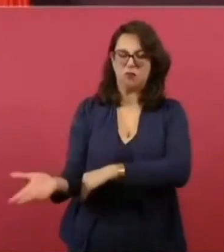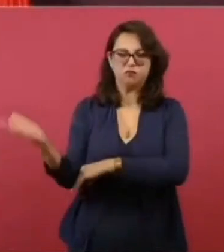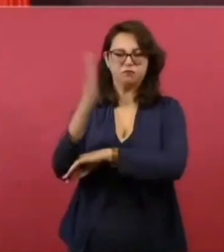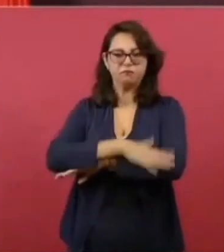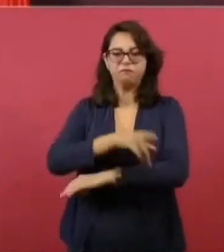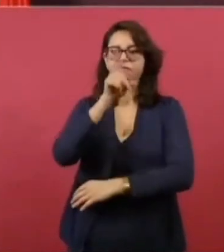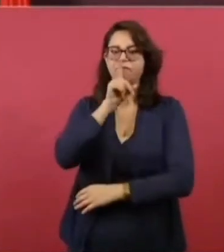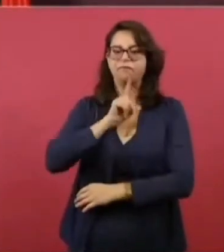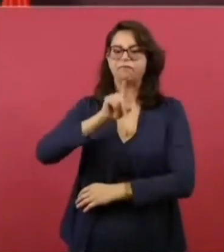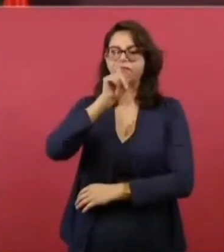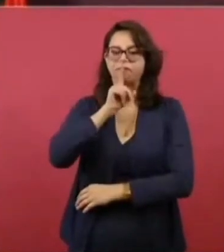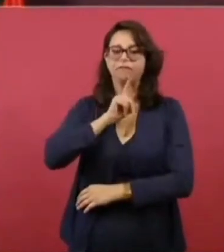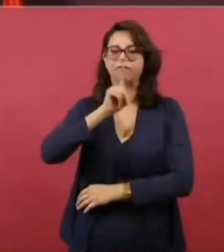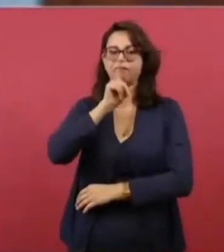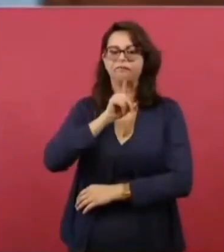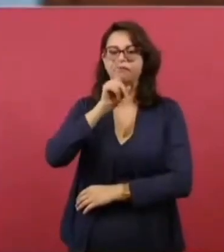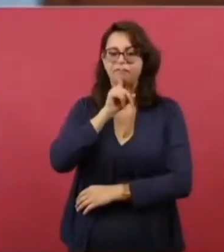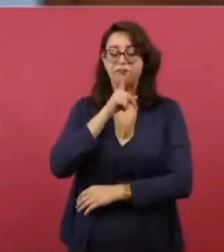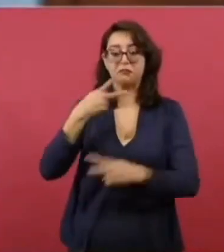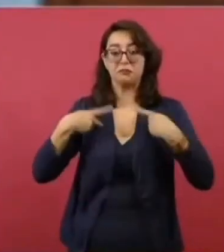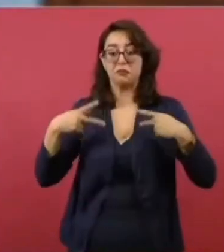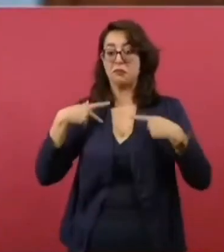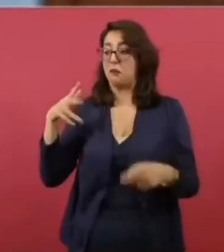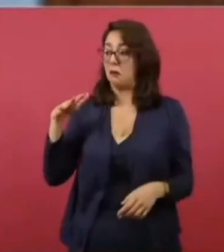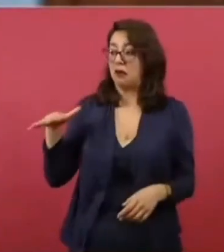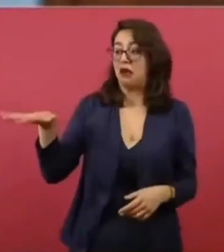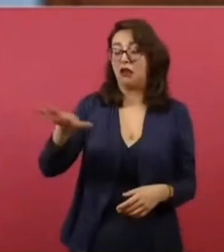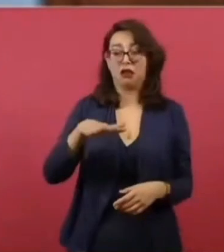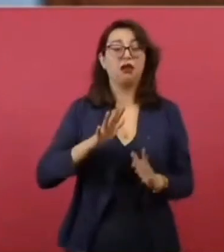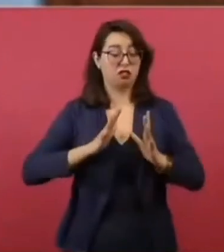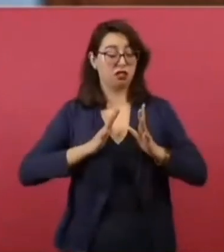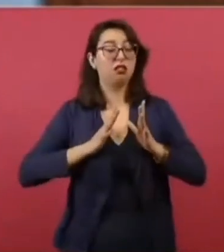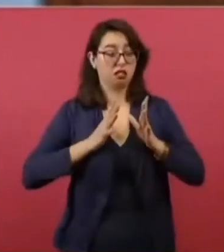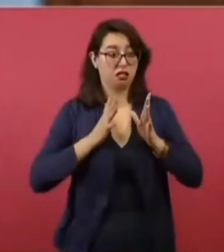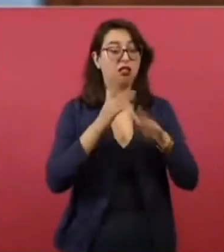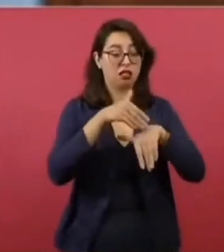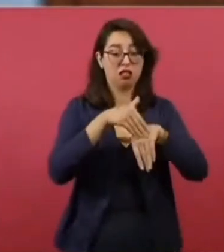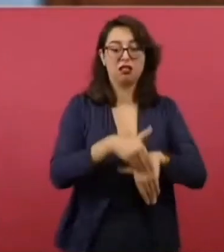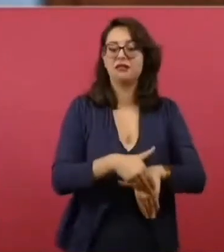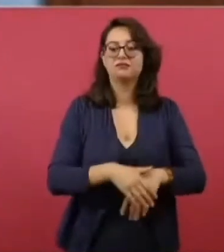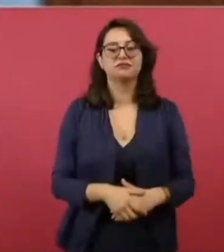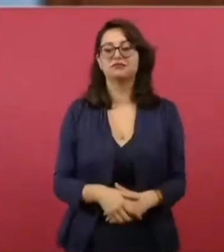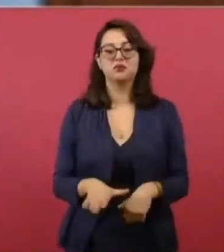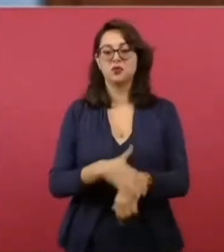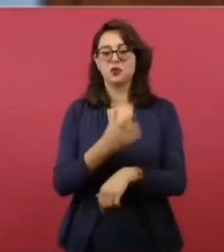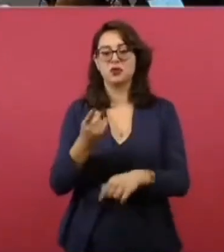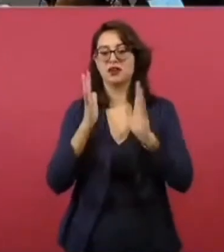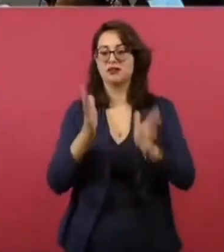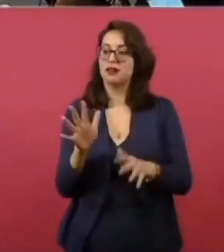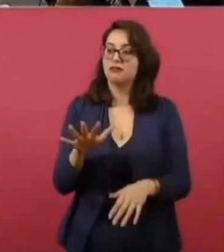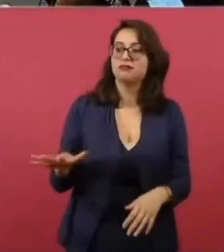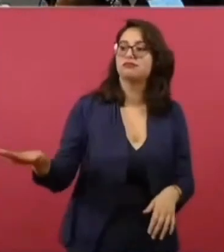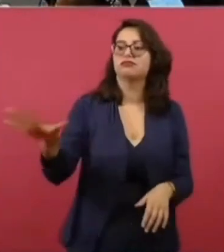sus efectos no hacen mella en quienes han decidido ser dueños de su propio